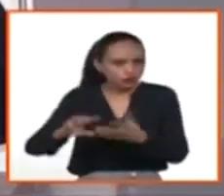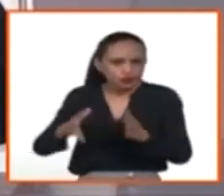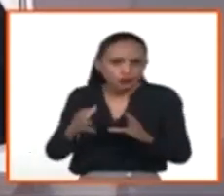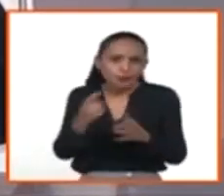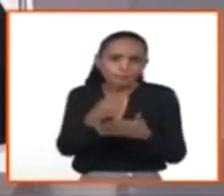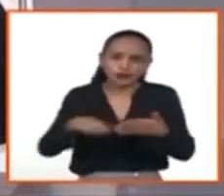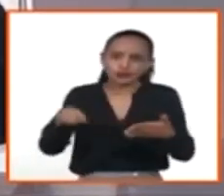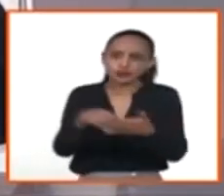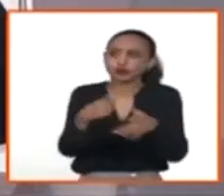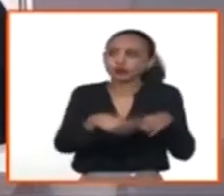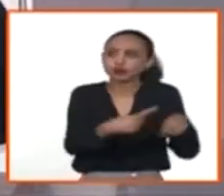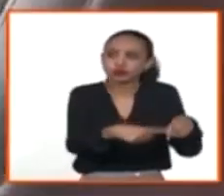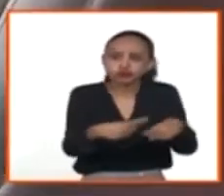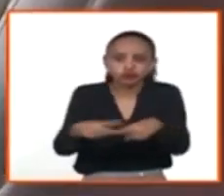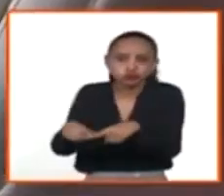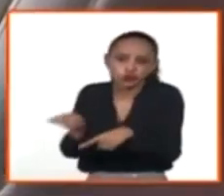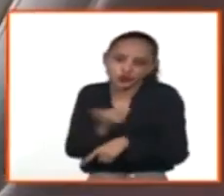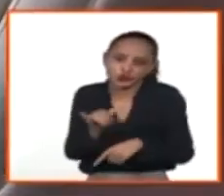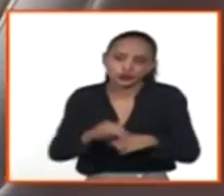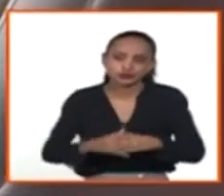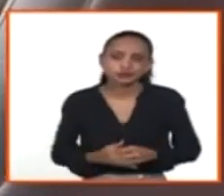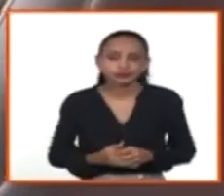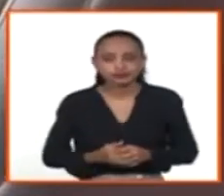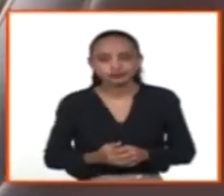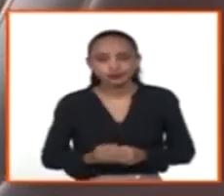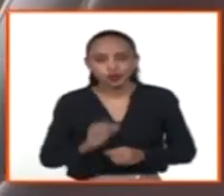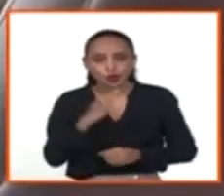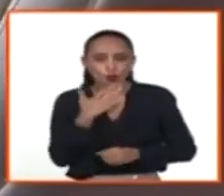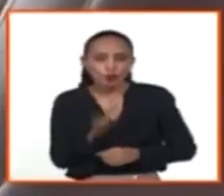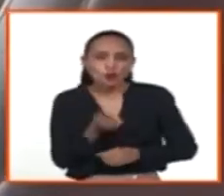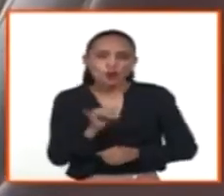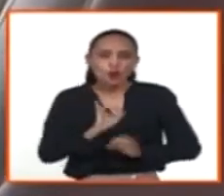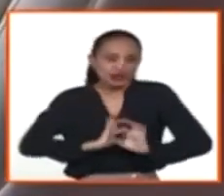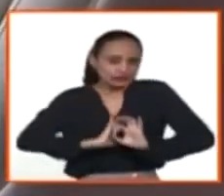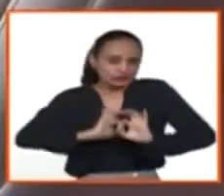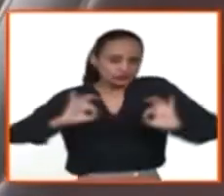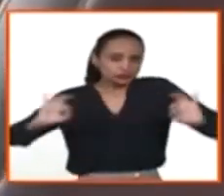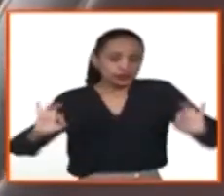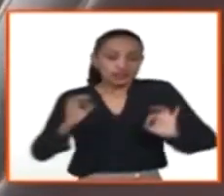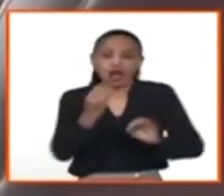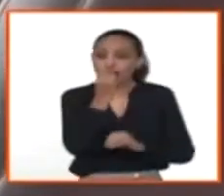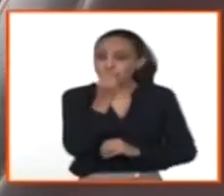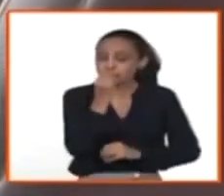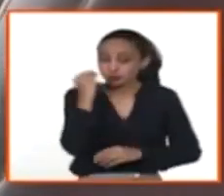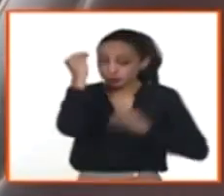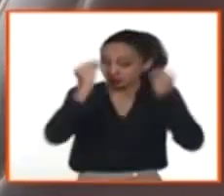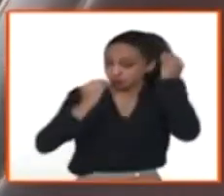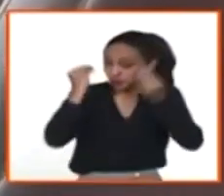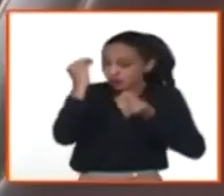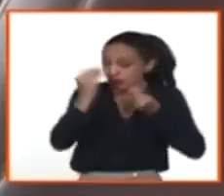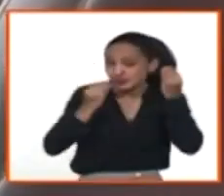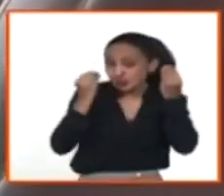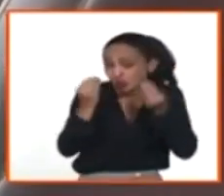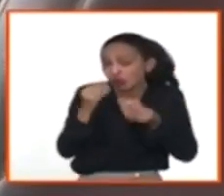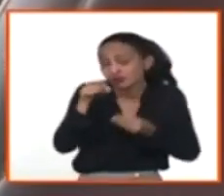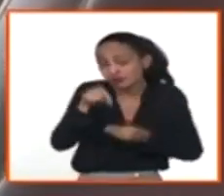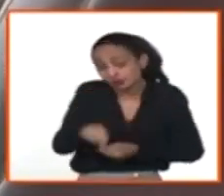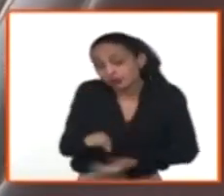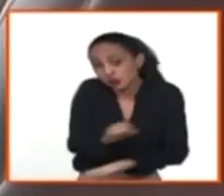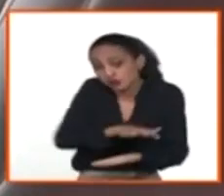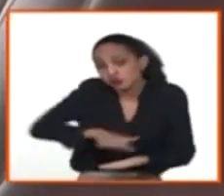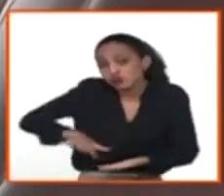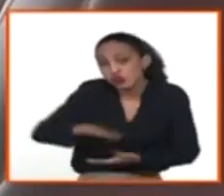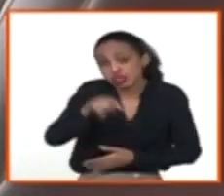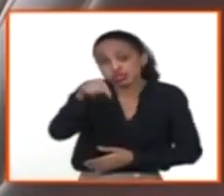otras cuestiones también. ¿Cómo se recoge ahí, Mayra, el tema de la inocuidad de los alimentos, que es una de las preocupaciones de la sociedad moderna y que también es una preocupación